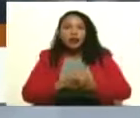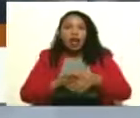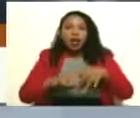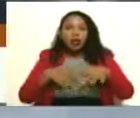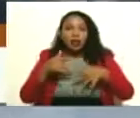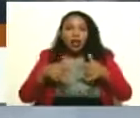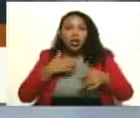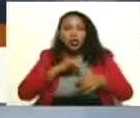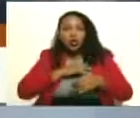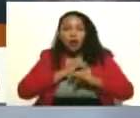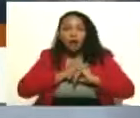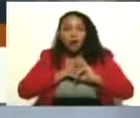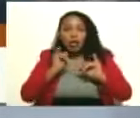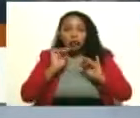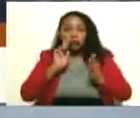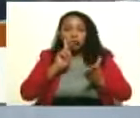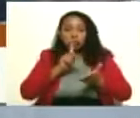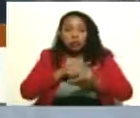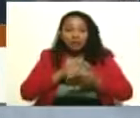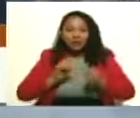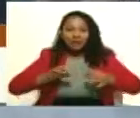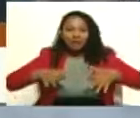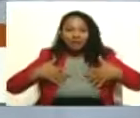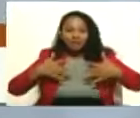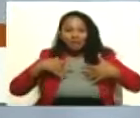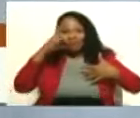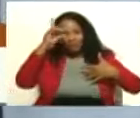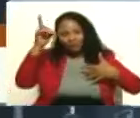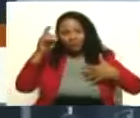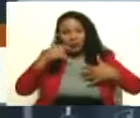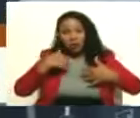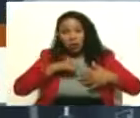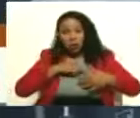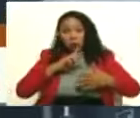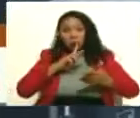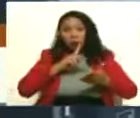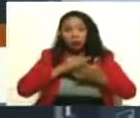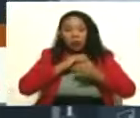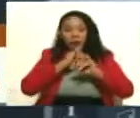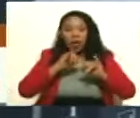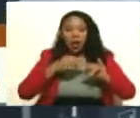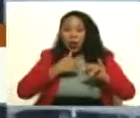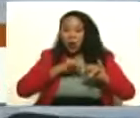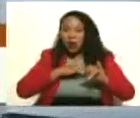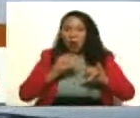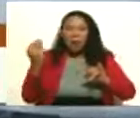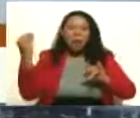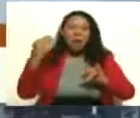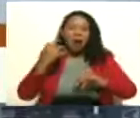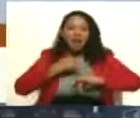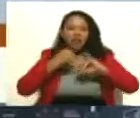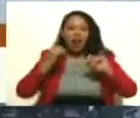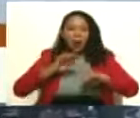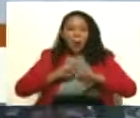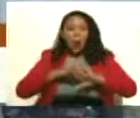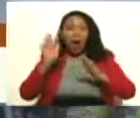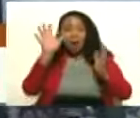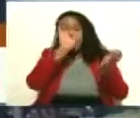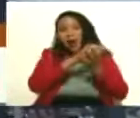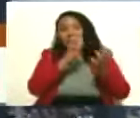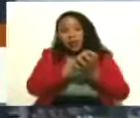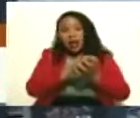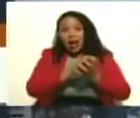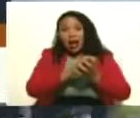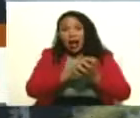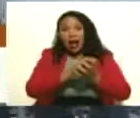¡Nos vamos! ¡Llegamos aquí contentos, ¿verdad, Delcy? ¡Llegamos felices y nos vamos más felices porque en Nueva Esparta